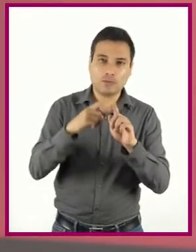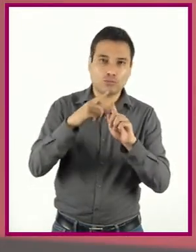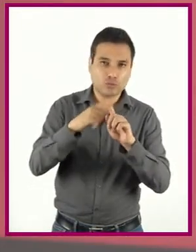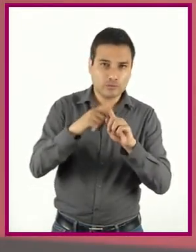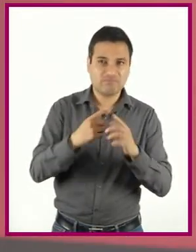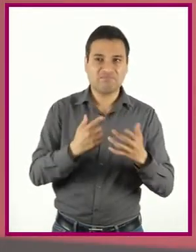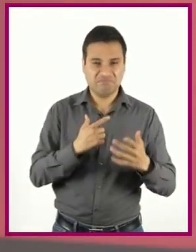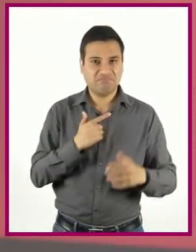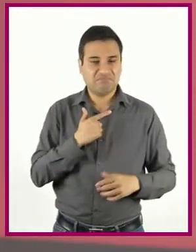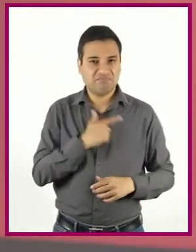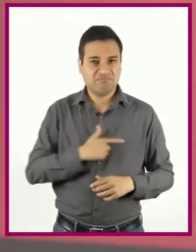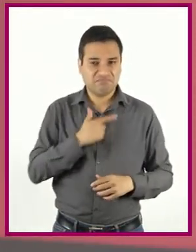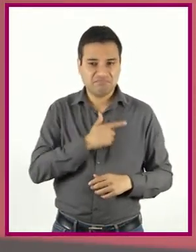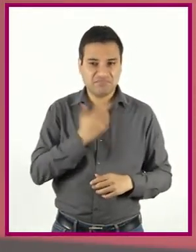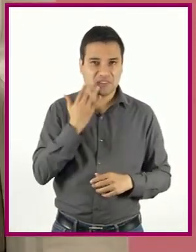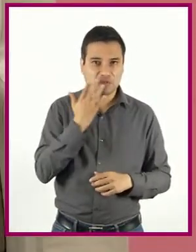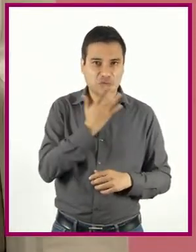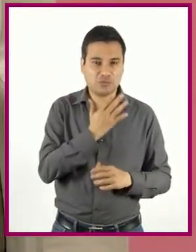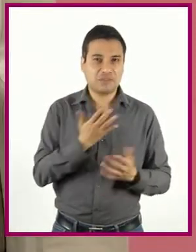hay, ¿no? Es decir,